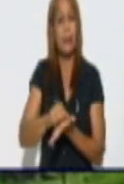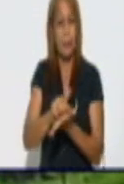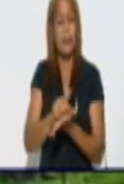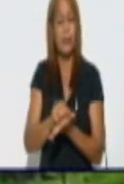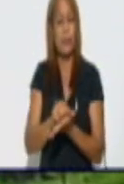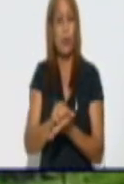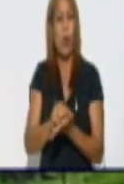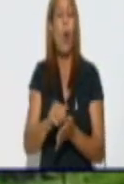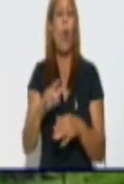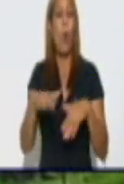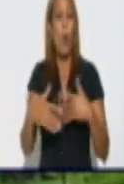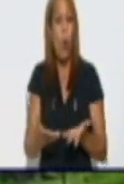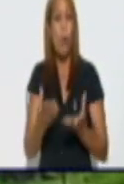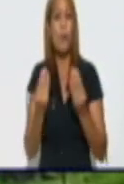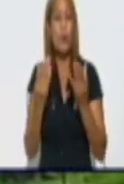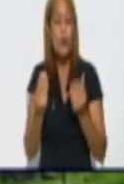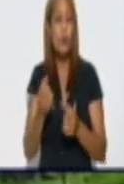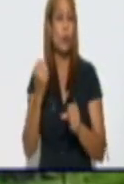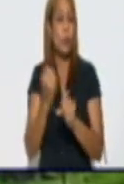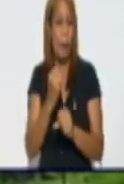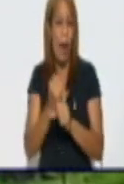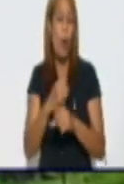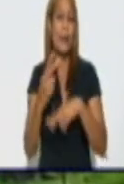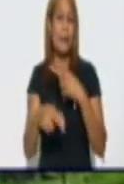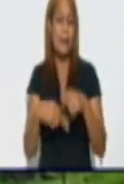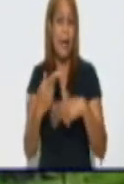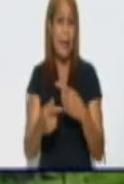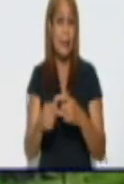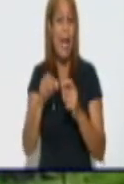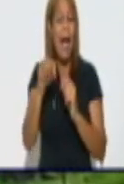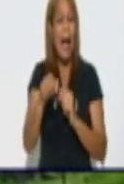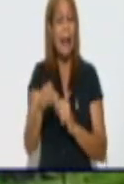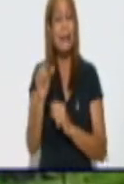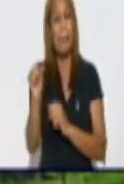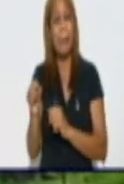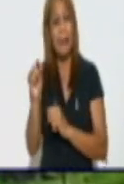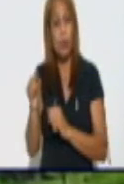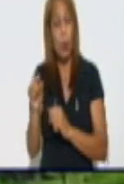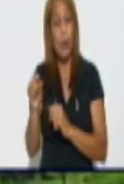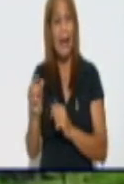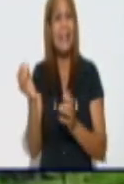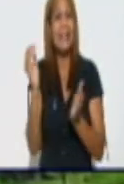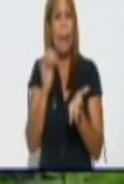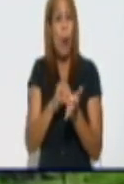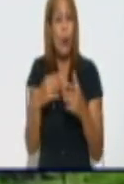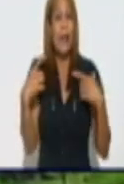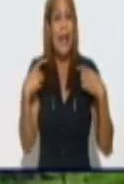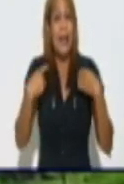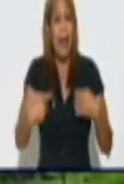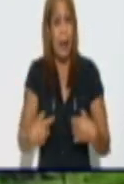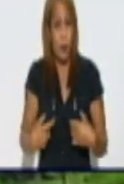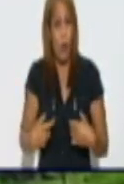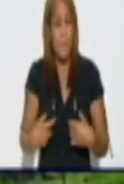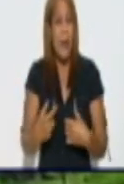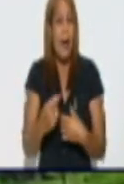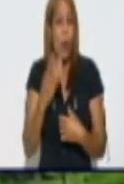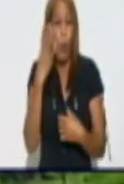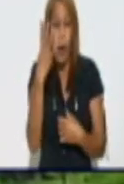A esos que se enganchan el overol 4 y 5 de la madrugada y a veces a las 9 o las 10 de la